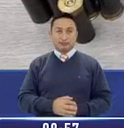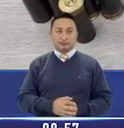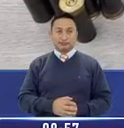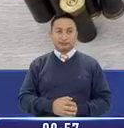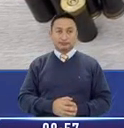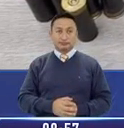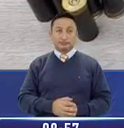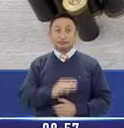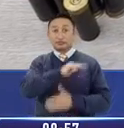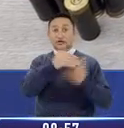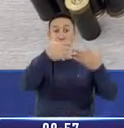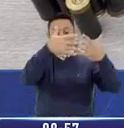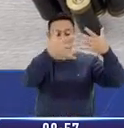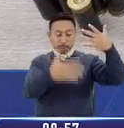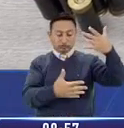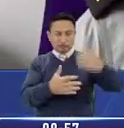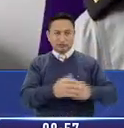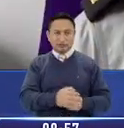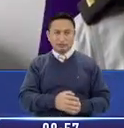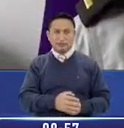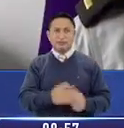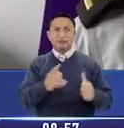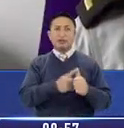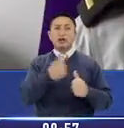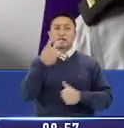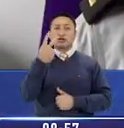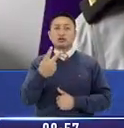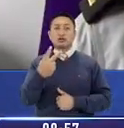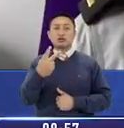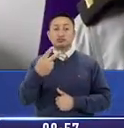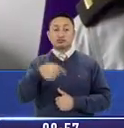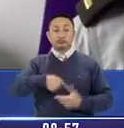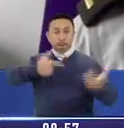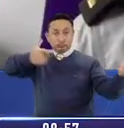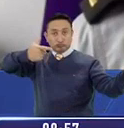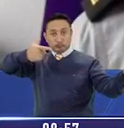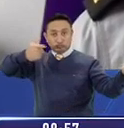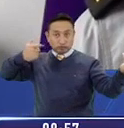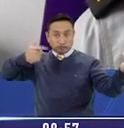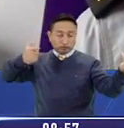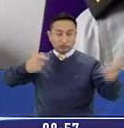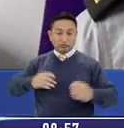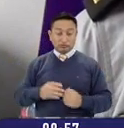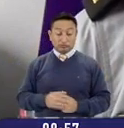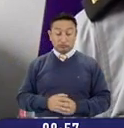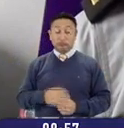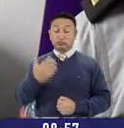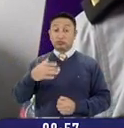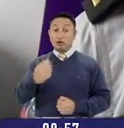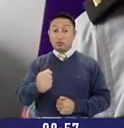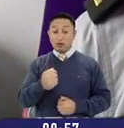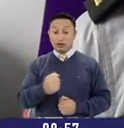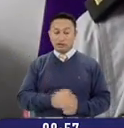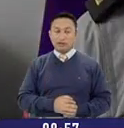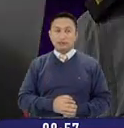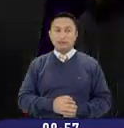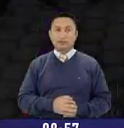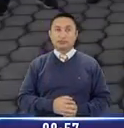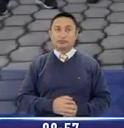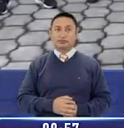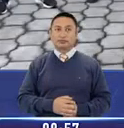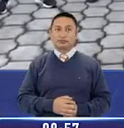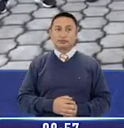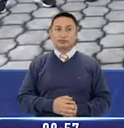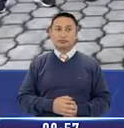Entre lo decomisado sobresale: 2 armas de fuego son tipo fusil, calibre 5.56, es decir, son armas de alto impacto.